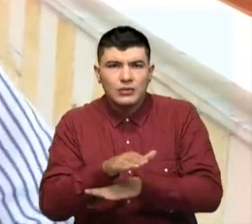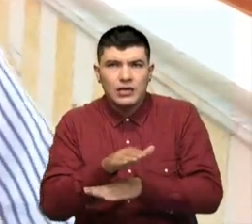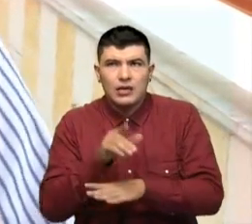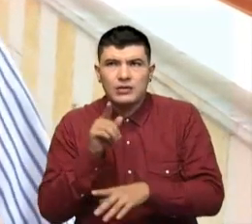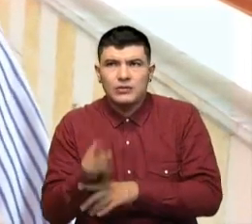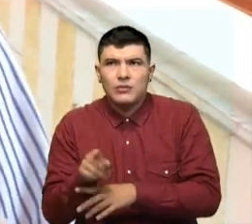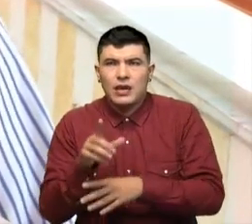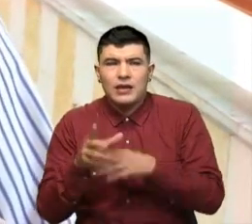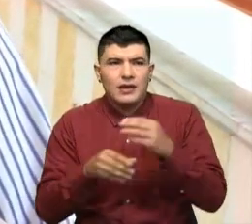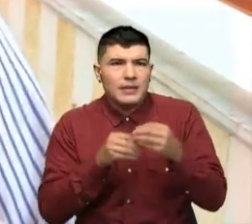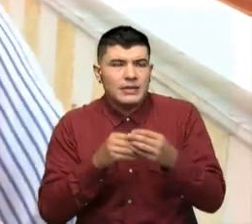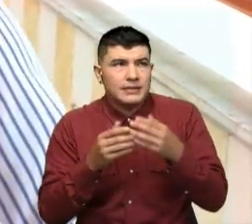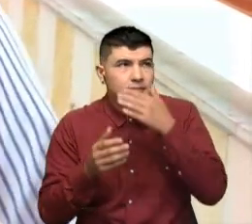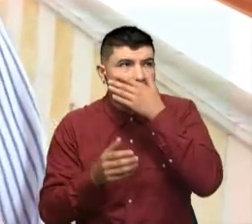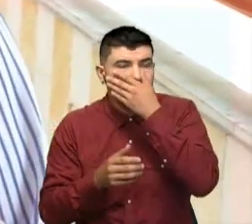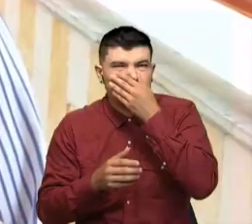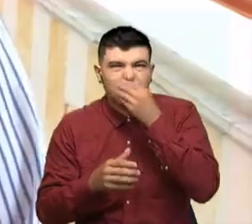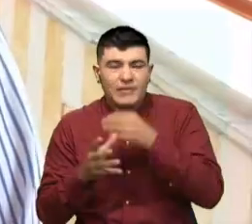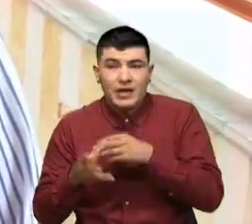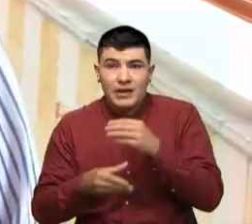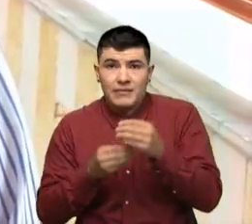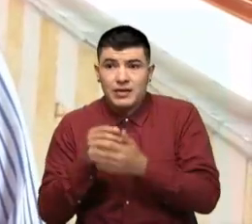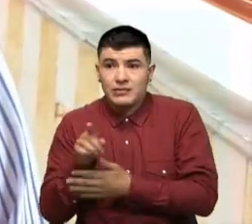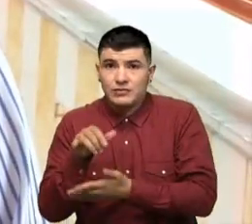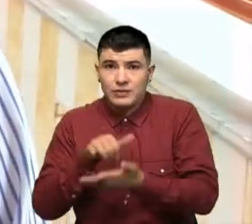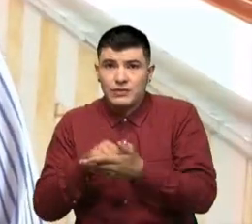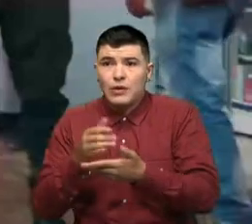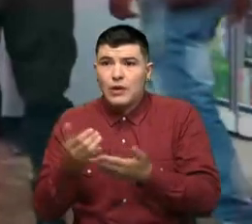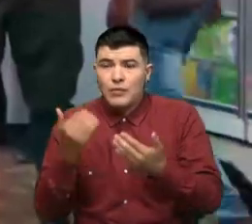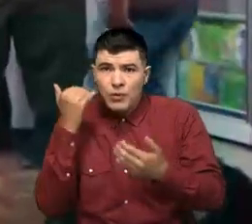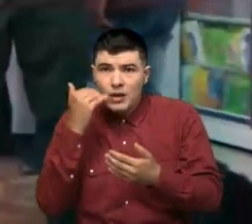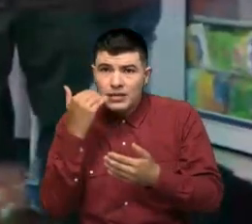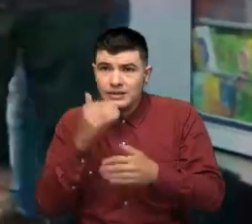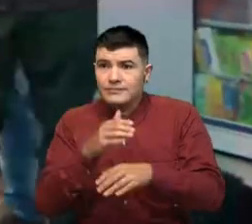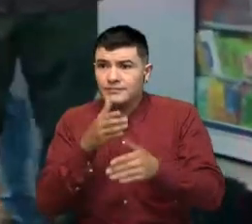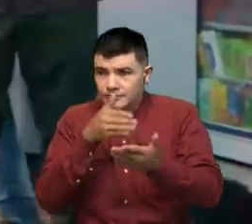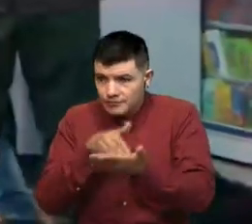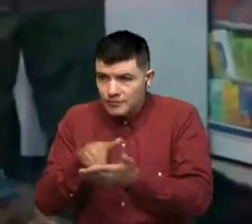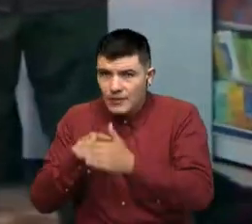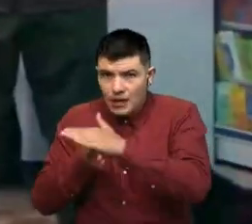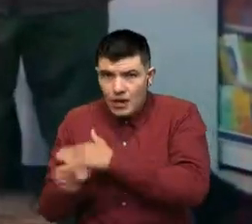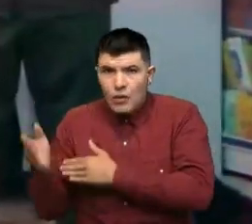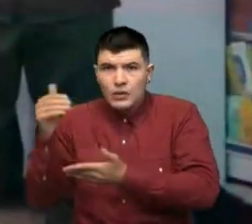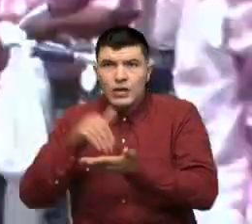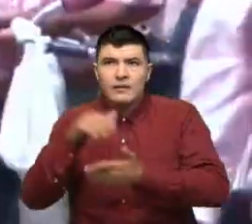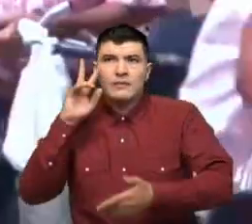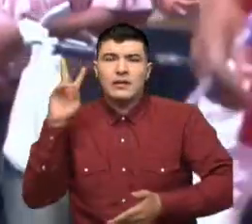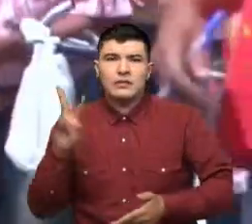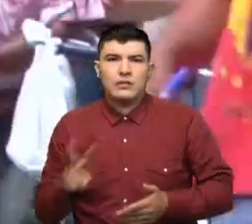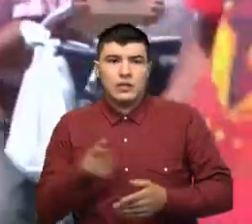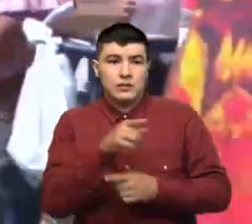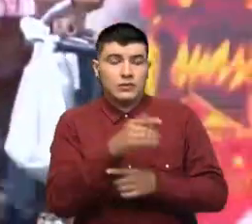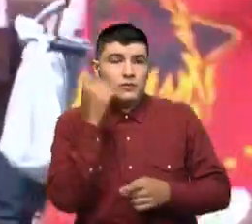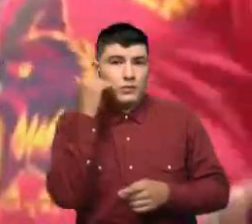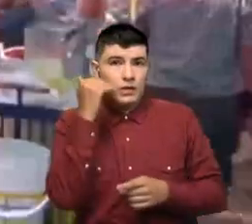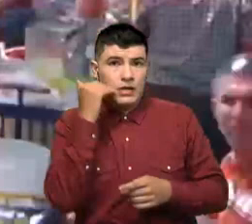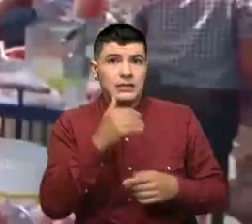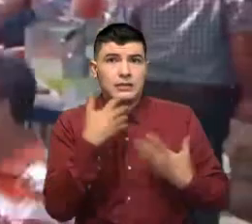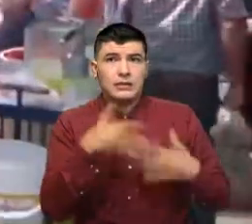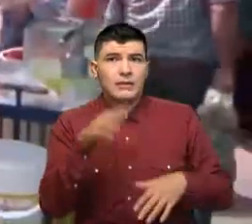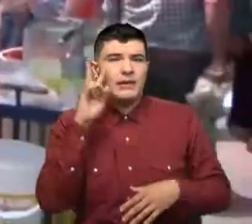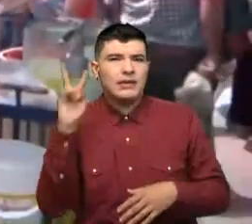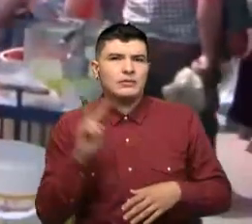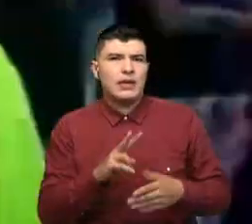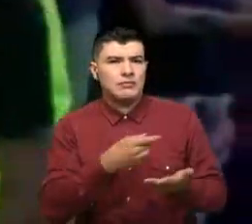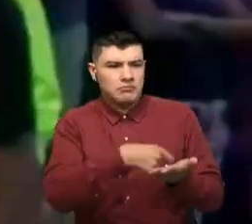un reintegro a su ciudad, a su país de origen. Dueños de establecimientos estarían contratando a venezolanos de